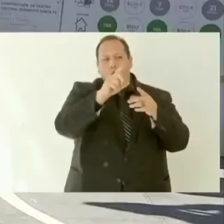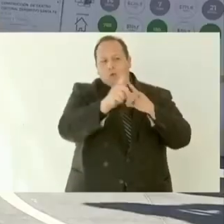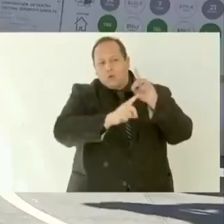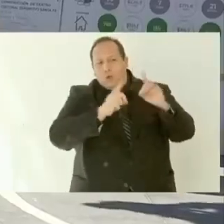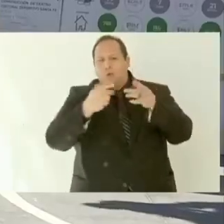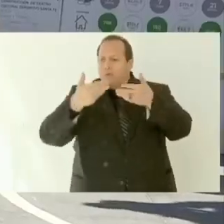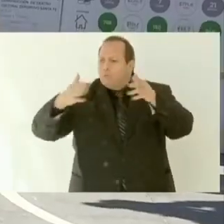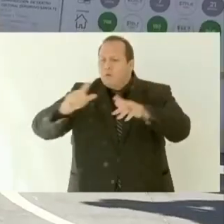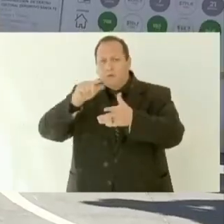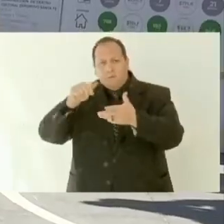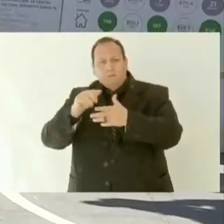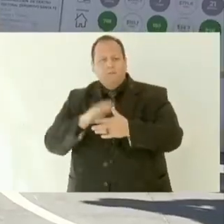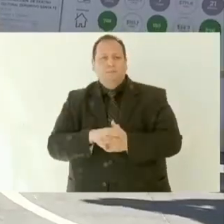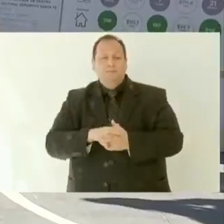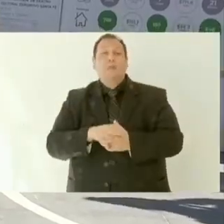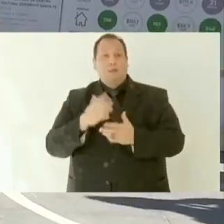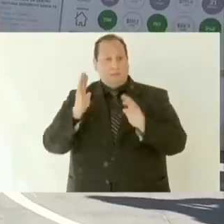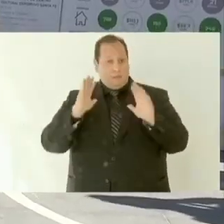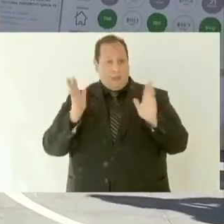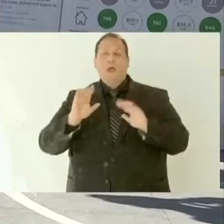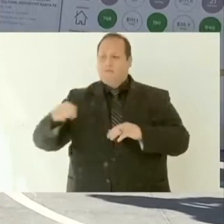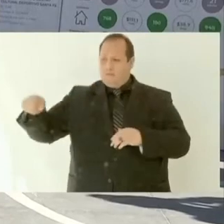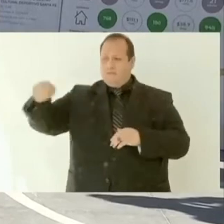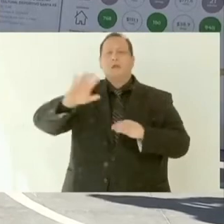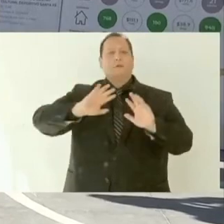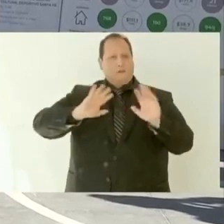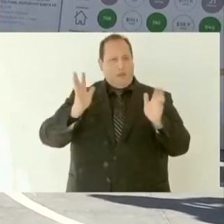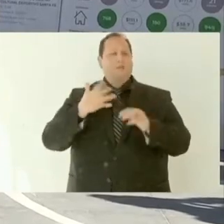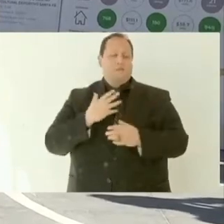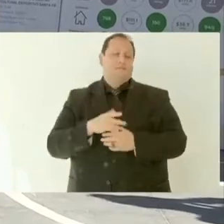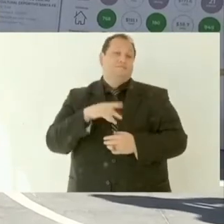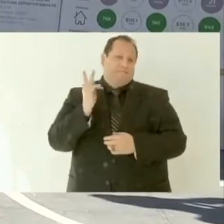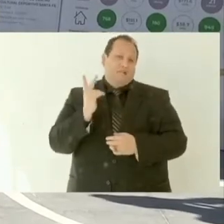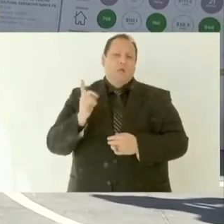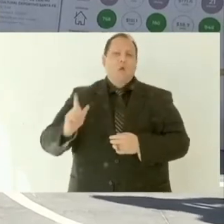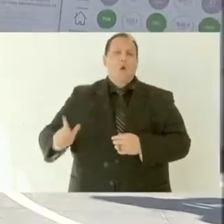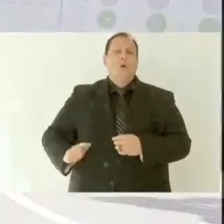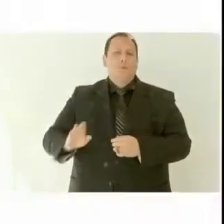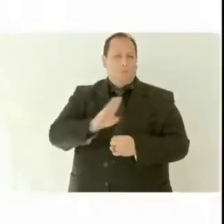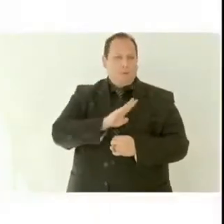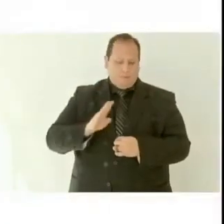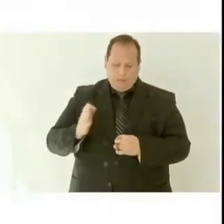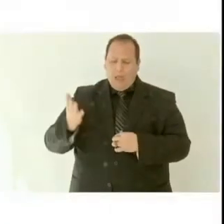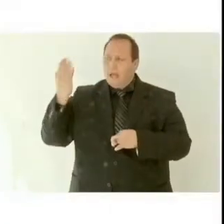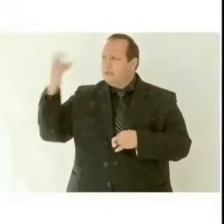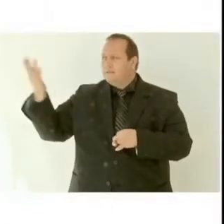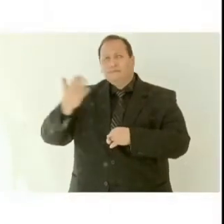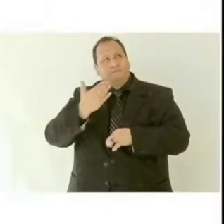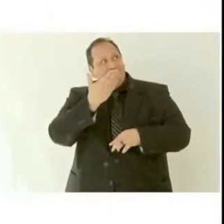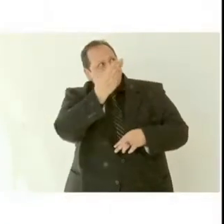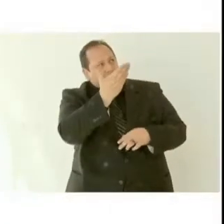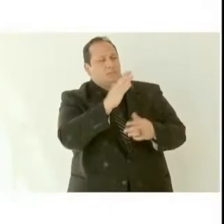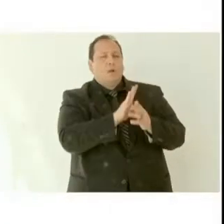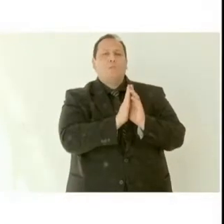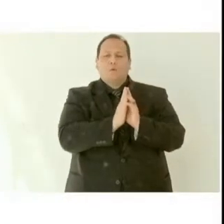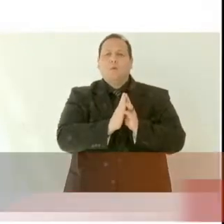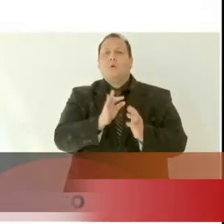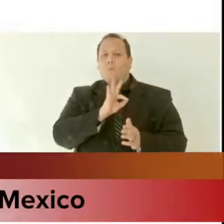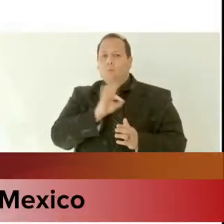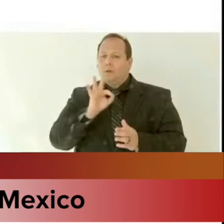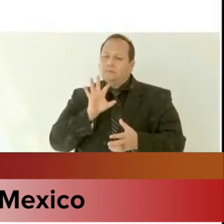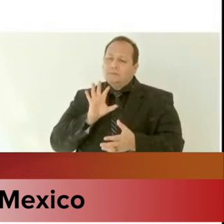espacios públicos que ya existen y sin embargo el gobierno municipal nos había solicitado que pudiéramos hacer